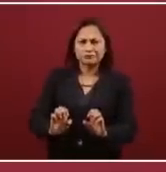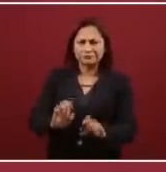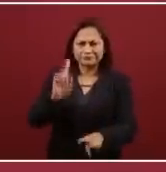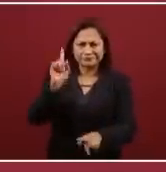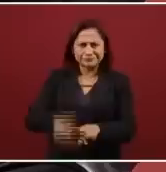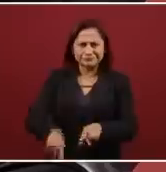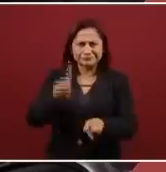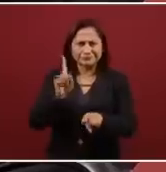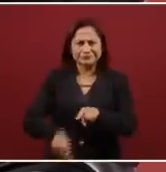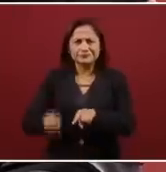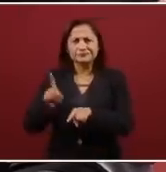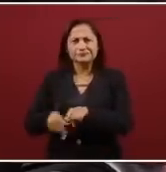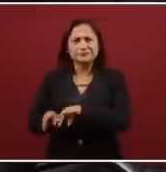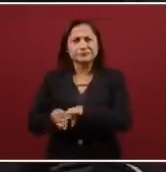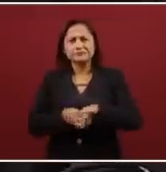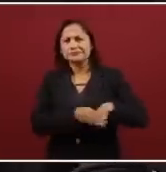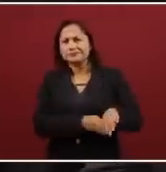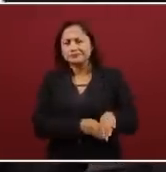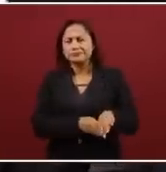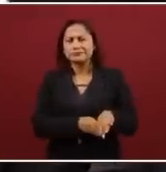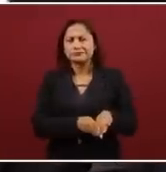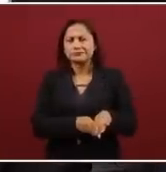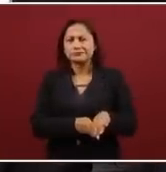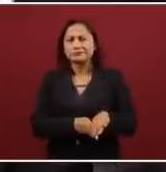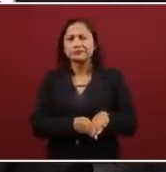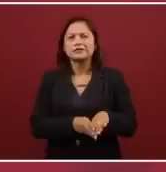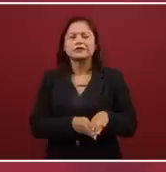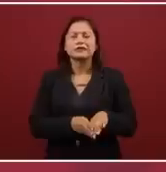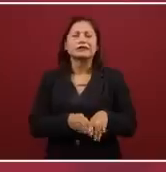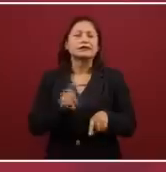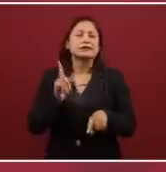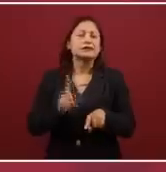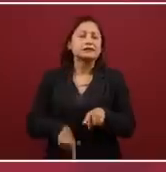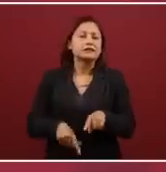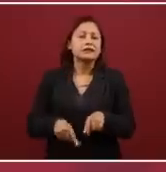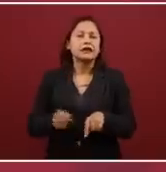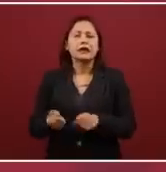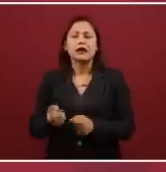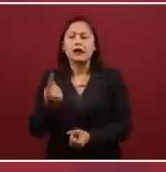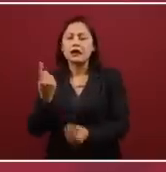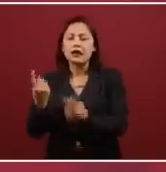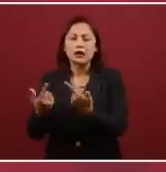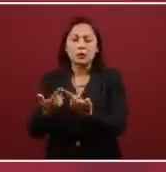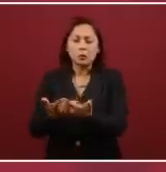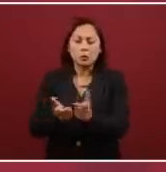el que haya una burocracia dorada.